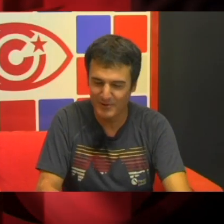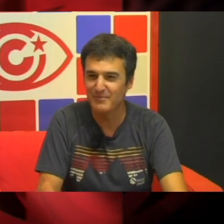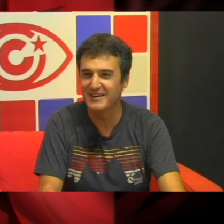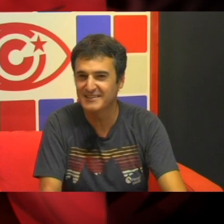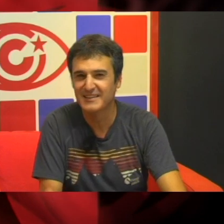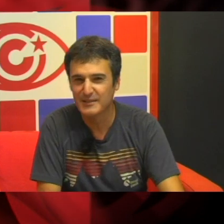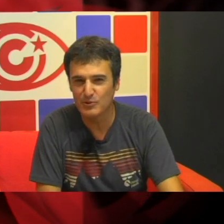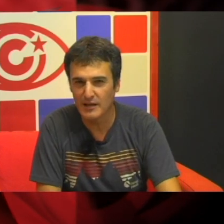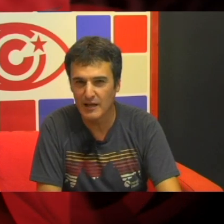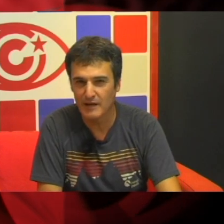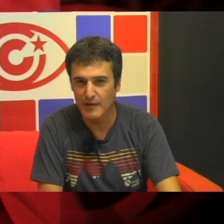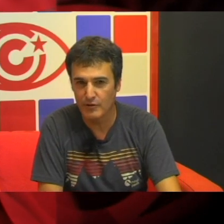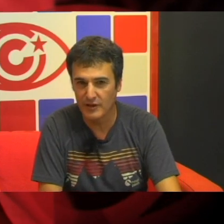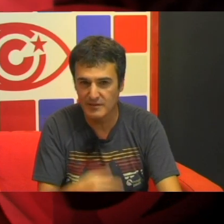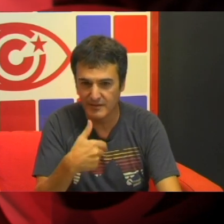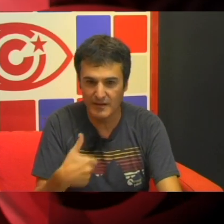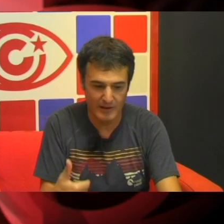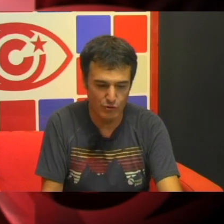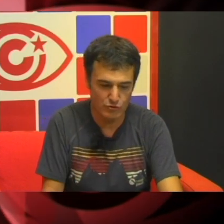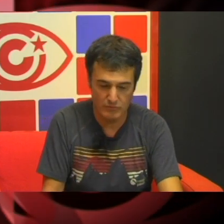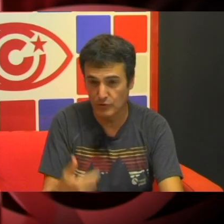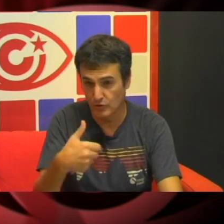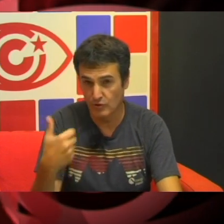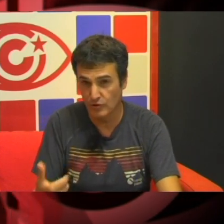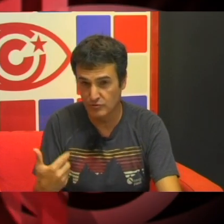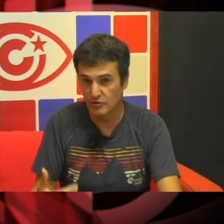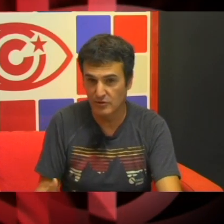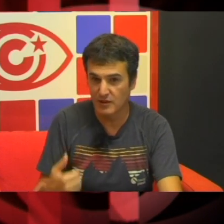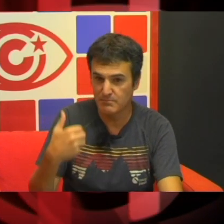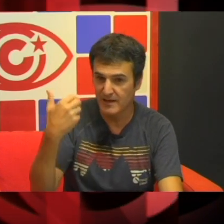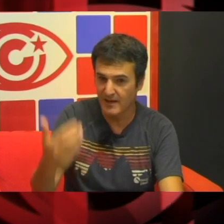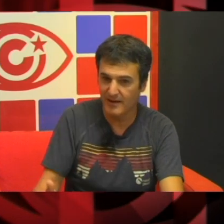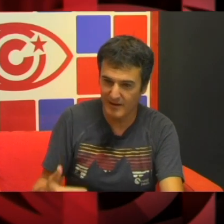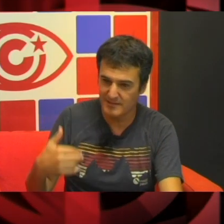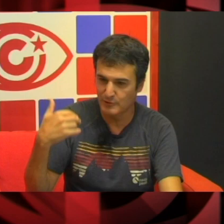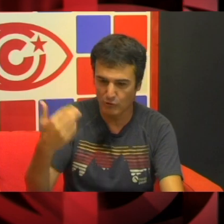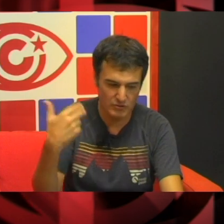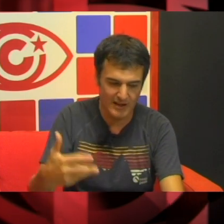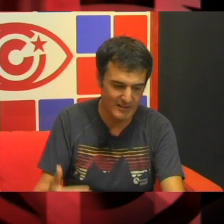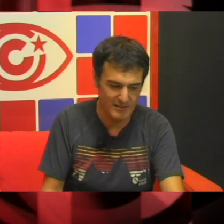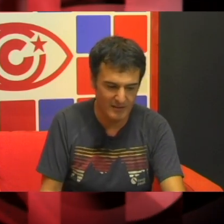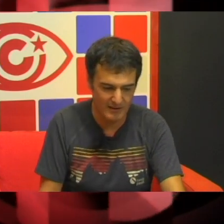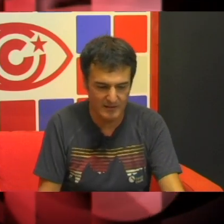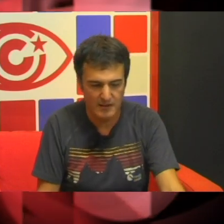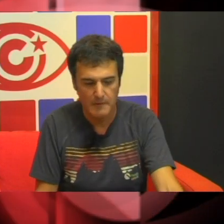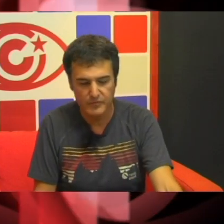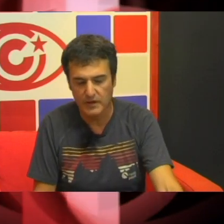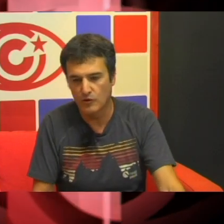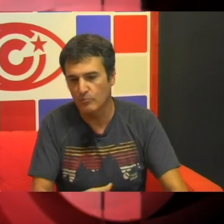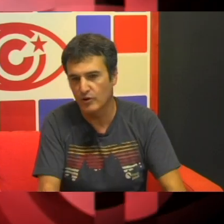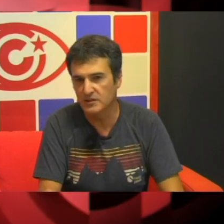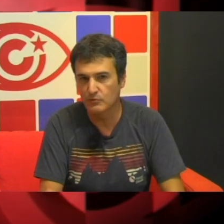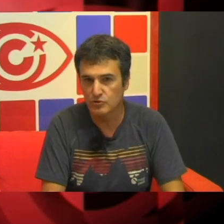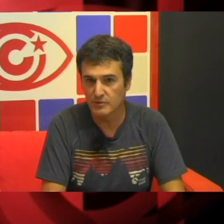decide entre comillas sobre la amazonía es decir que ellos cuando digo ellos digo las mineras y todos los grandes intereses